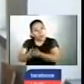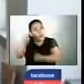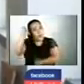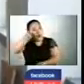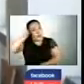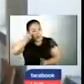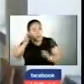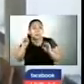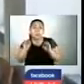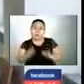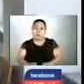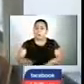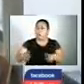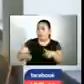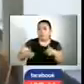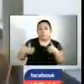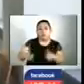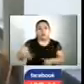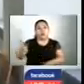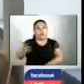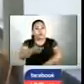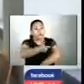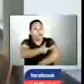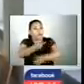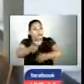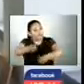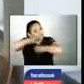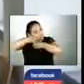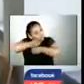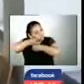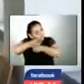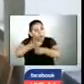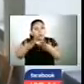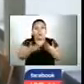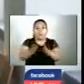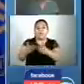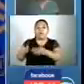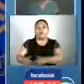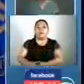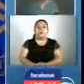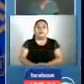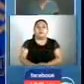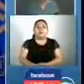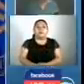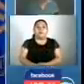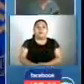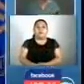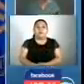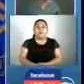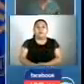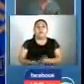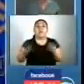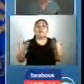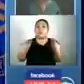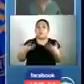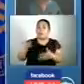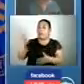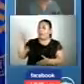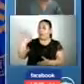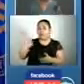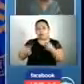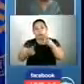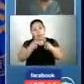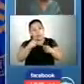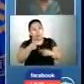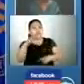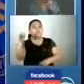en sustentar la rigurosidad de los estudios en el desarrollo de las vacunas aprobadas. Porque hemos estado hablando durante mucho tiempo de